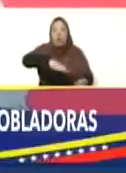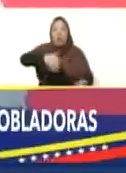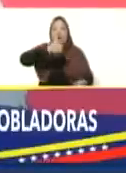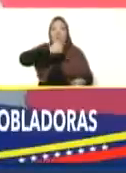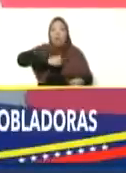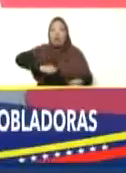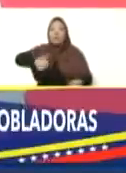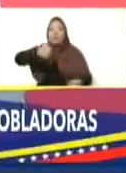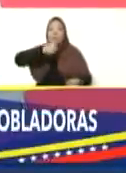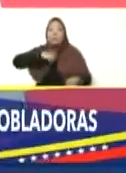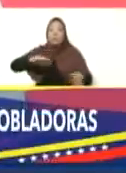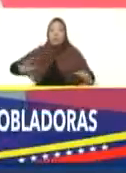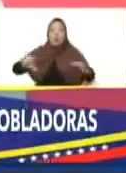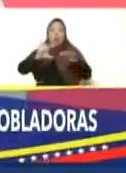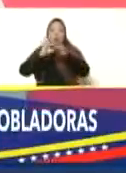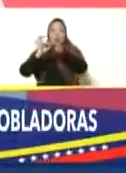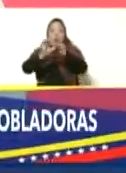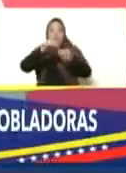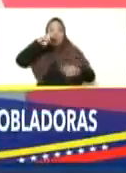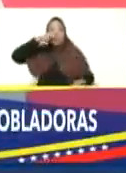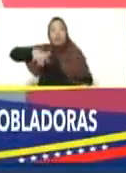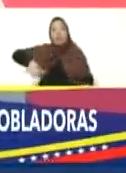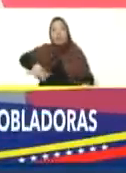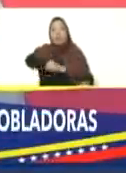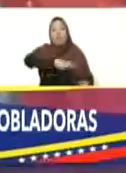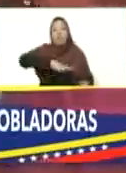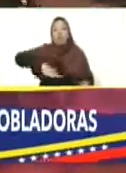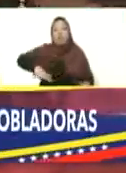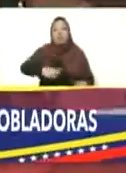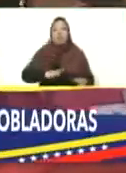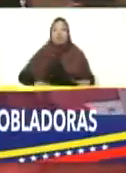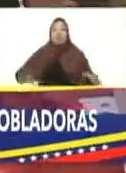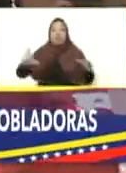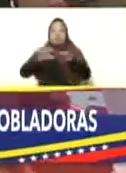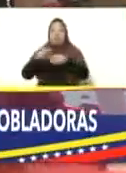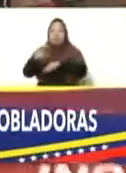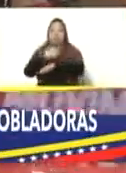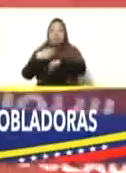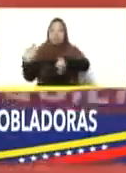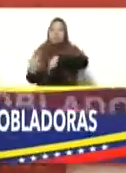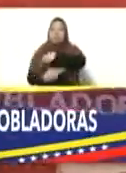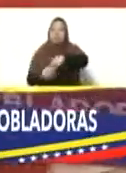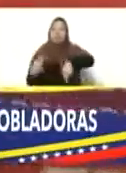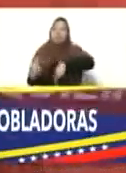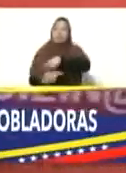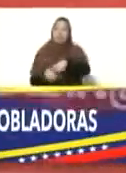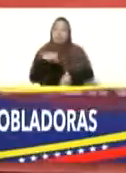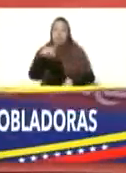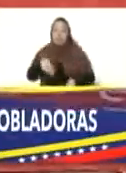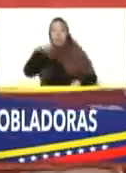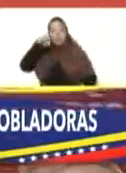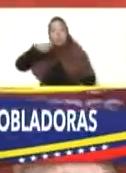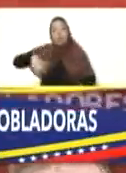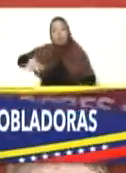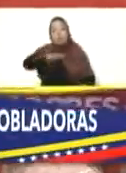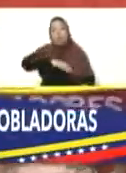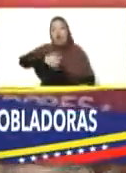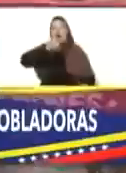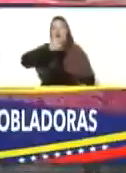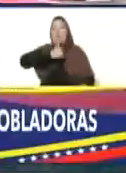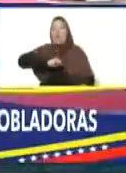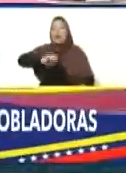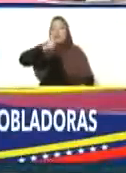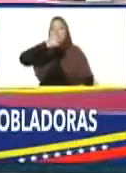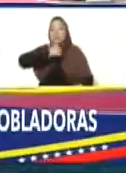con la unión del pueblo y la unión del gobierno revolucionario y el pueblo resistencia